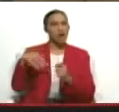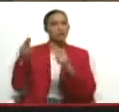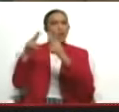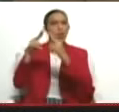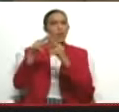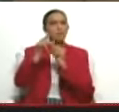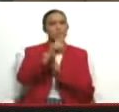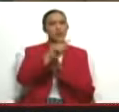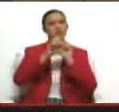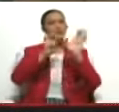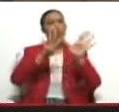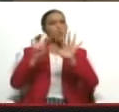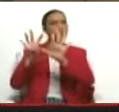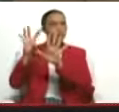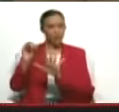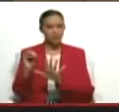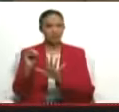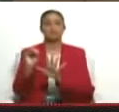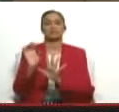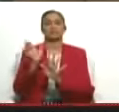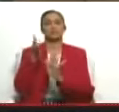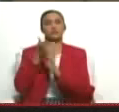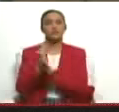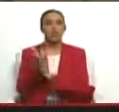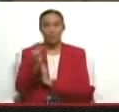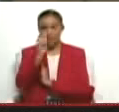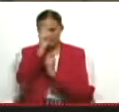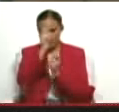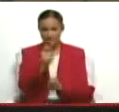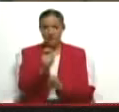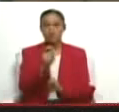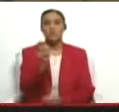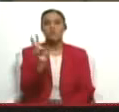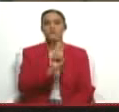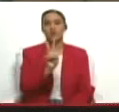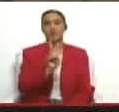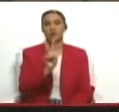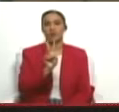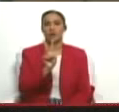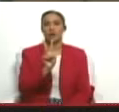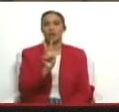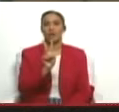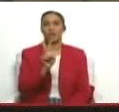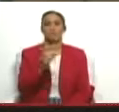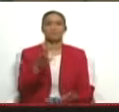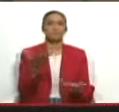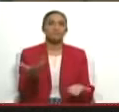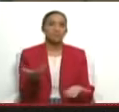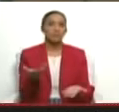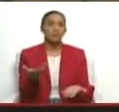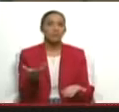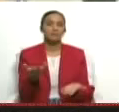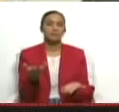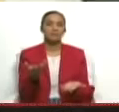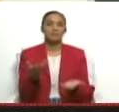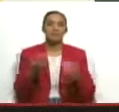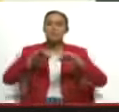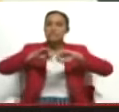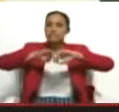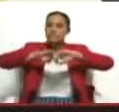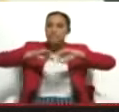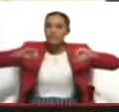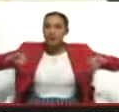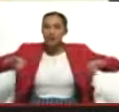sobre lo que es el estado venezolano lo que es la separación de poderes de cada